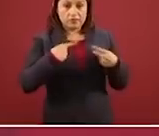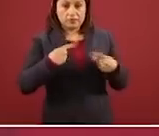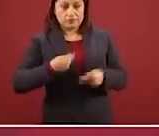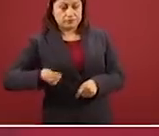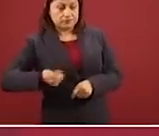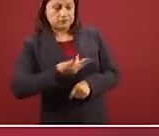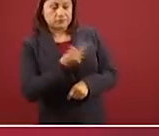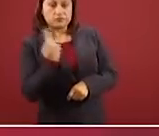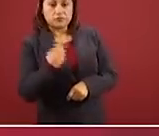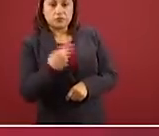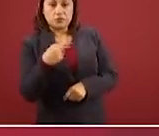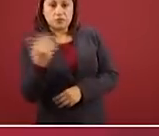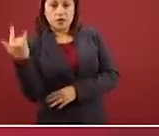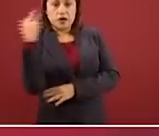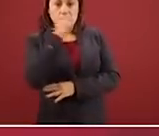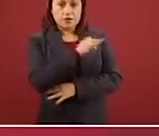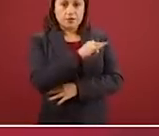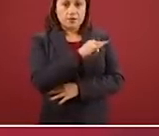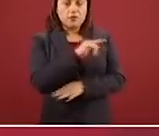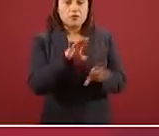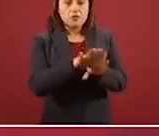José María Morelos y Pavón.